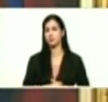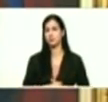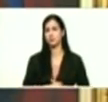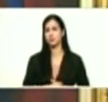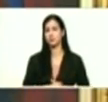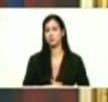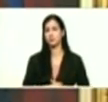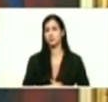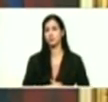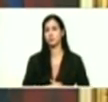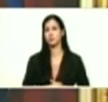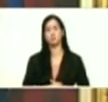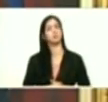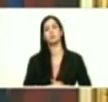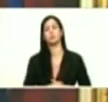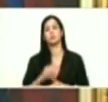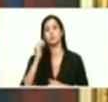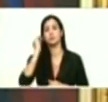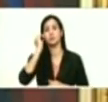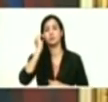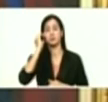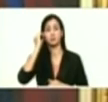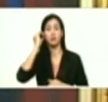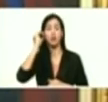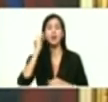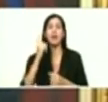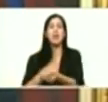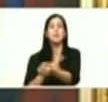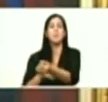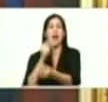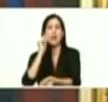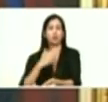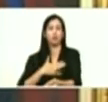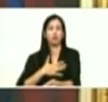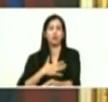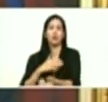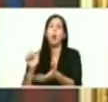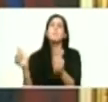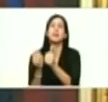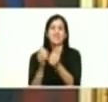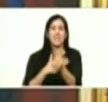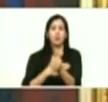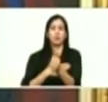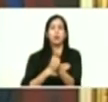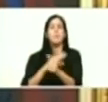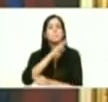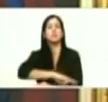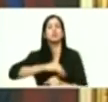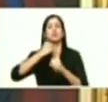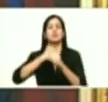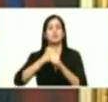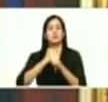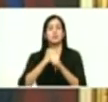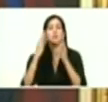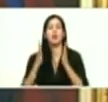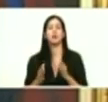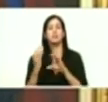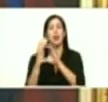he recibido el mensaje de mis hermanos en la misión transporte y de los transportistas del país de apoyo y comprensión